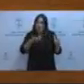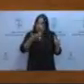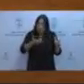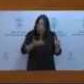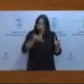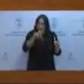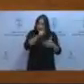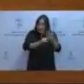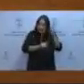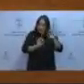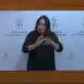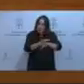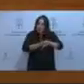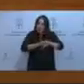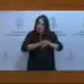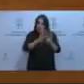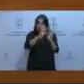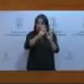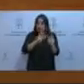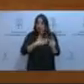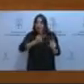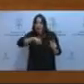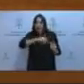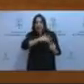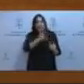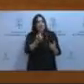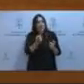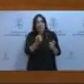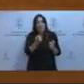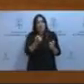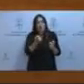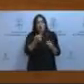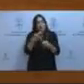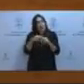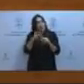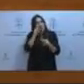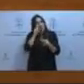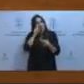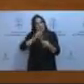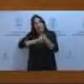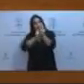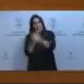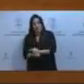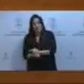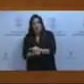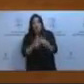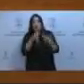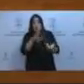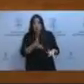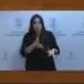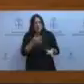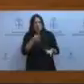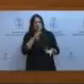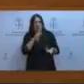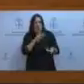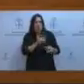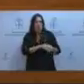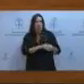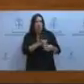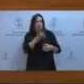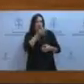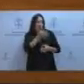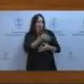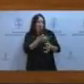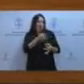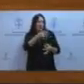sea fundamental en nuestras cifras, necesitamos un cambio de políticas turísticas. ¿Por qué? Bueno, además es un buen momento que finaliza el verano,